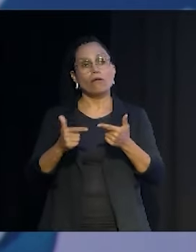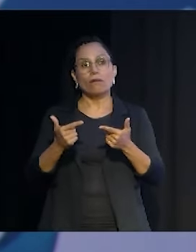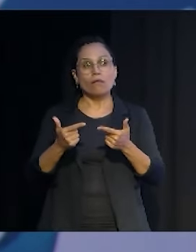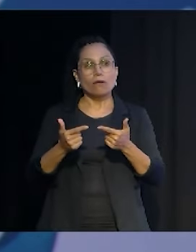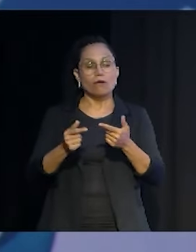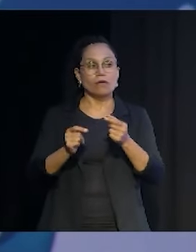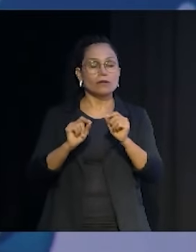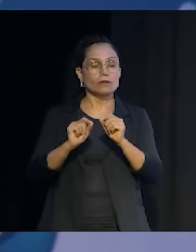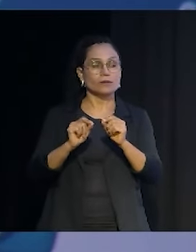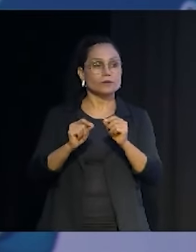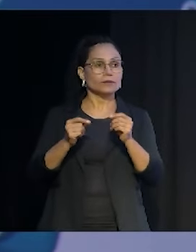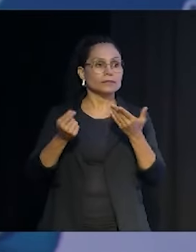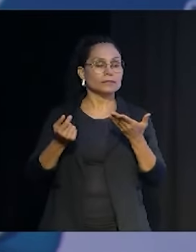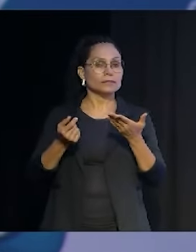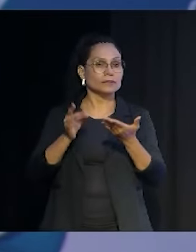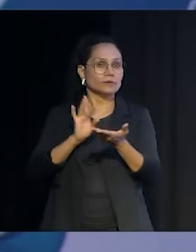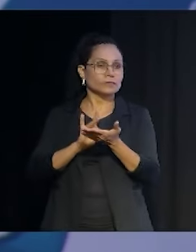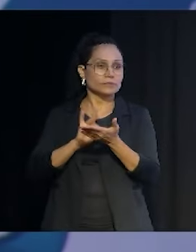velada, cala,